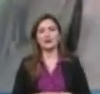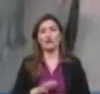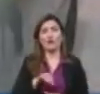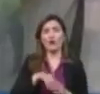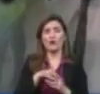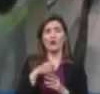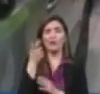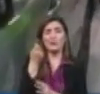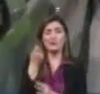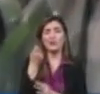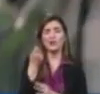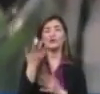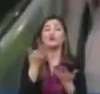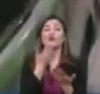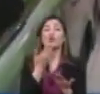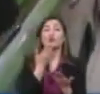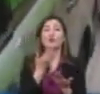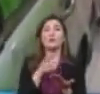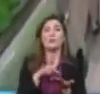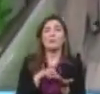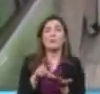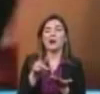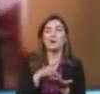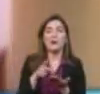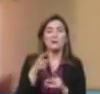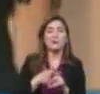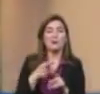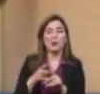grandes sumas de dinero por medio de la usura.